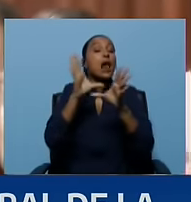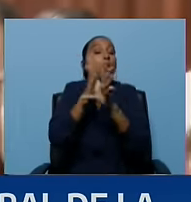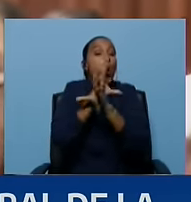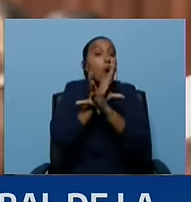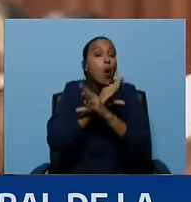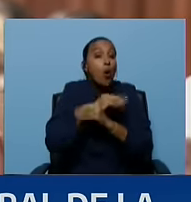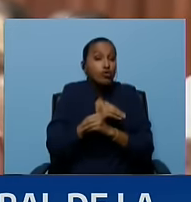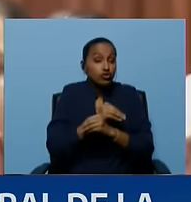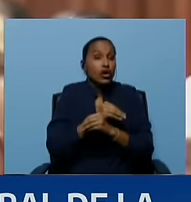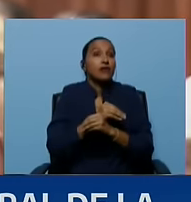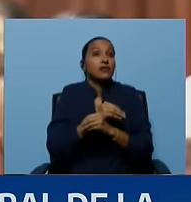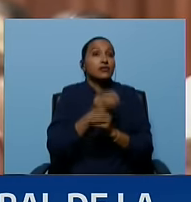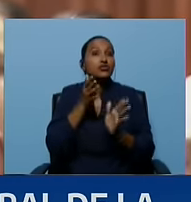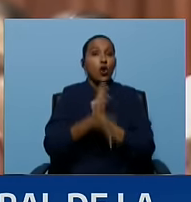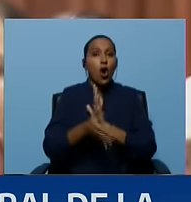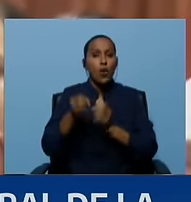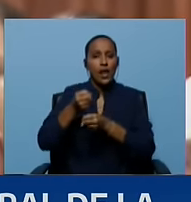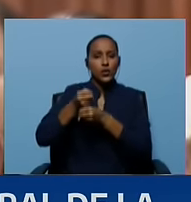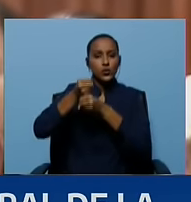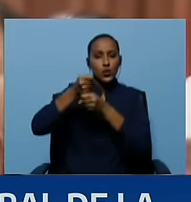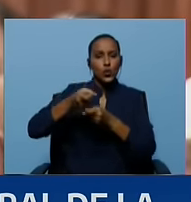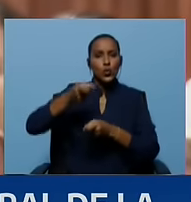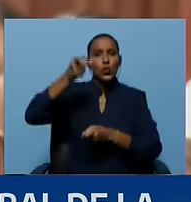con antorchas, parecían al Ku Klux Klan,